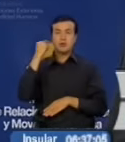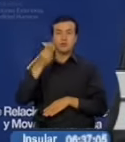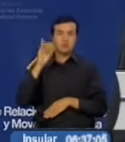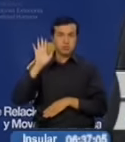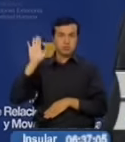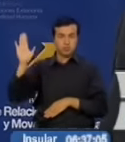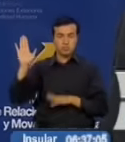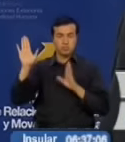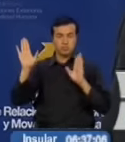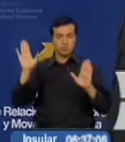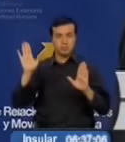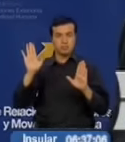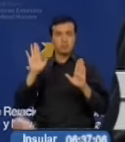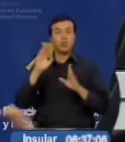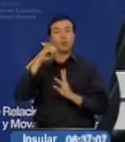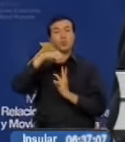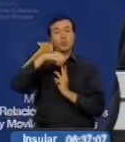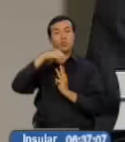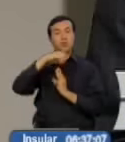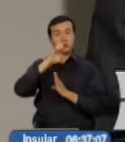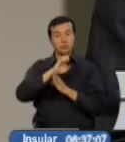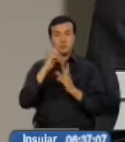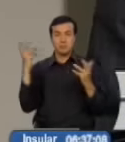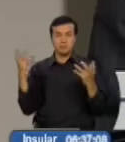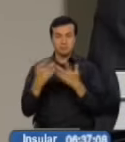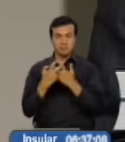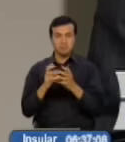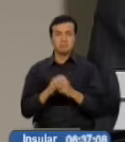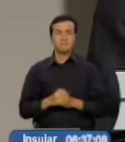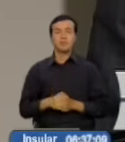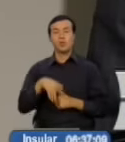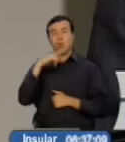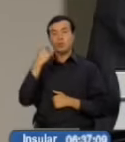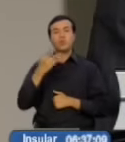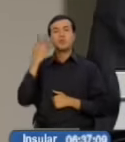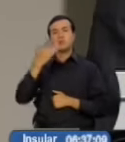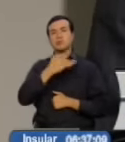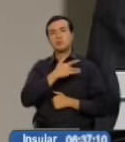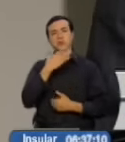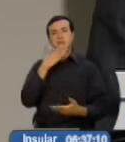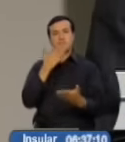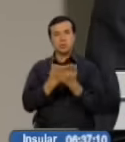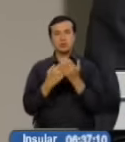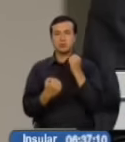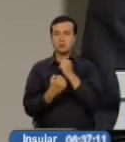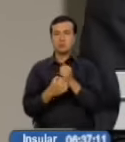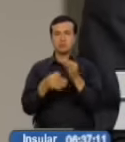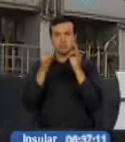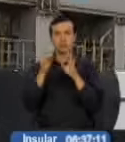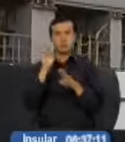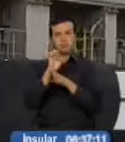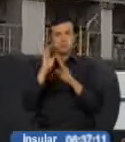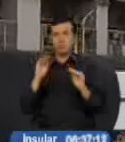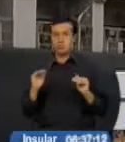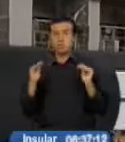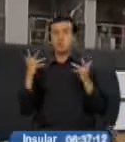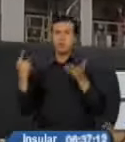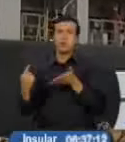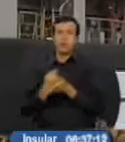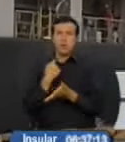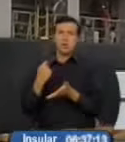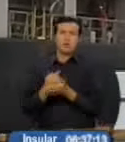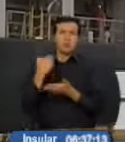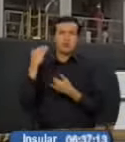Kursk y la UTE del Ecuador. Rusia, por su parte, agradeció la decisión soberana de Ecuador de no ceder a presiones